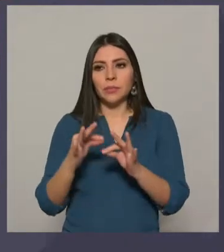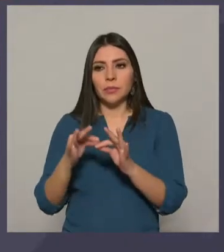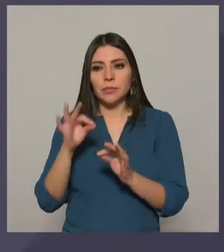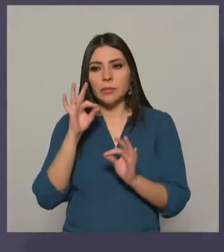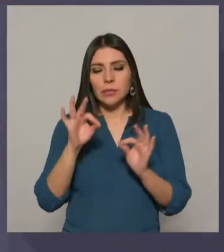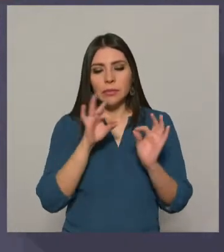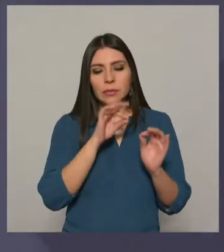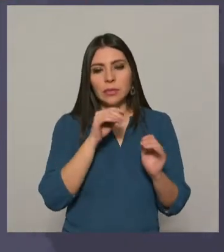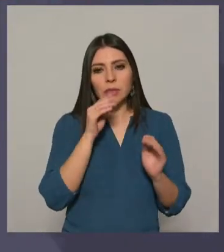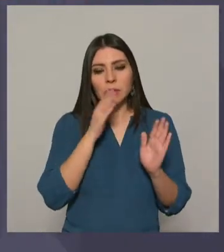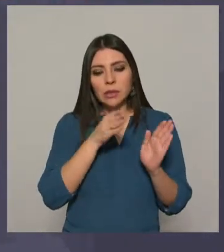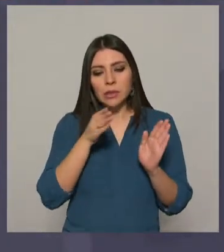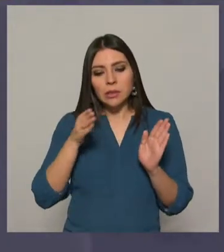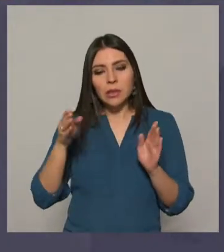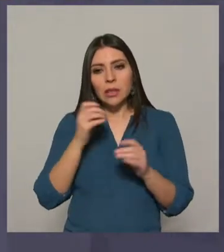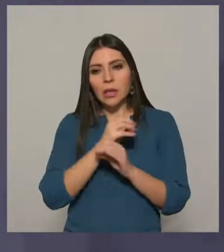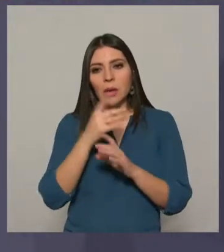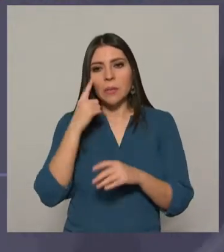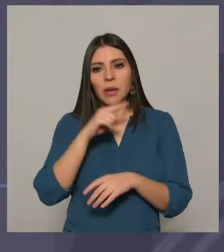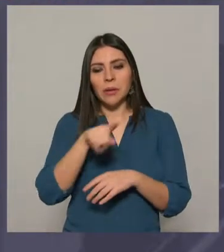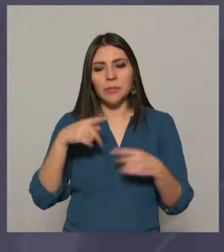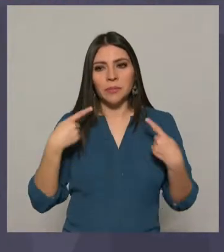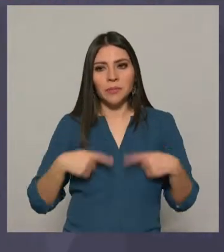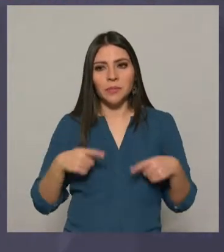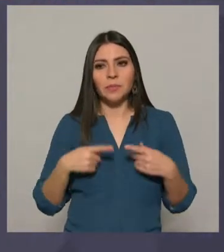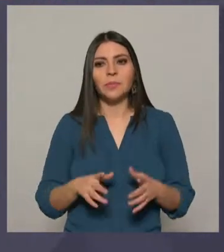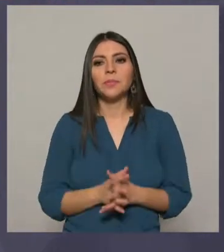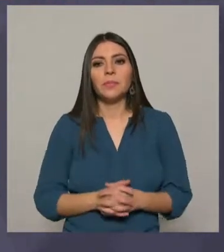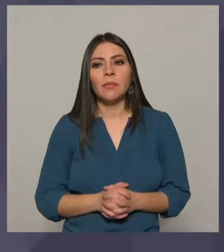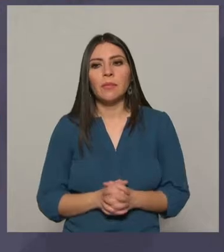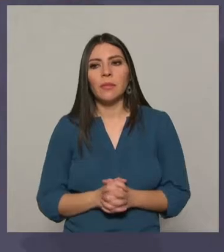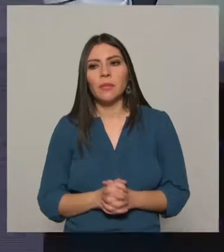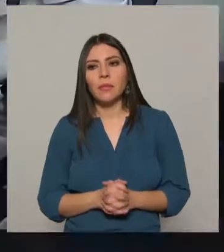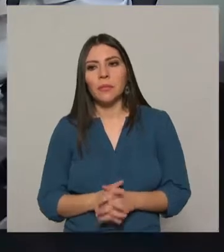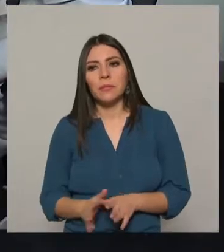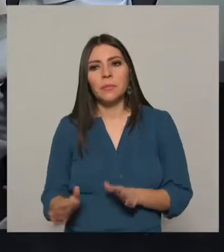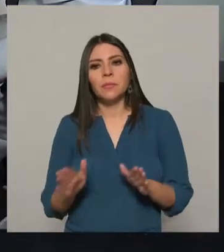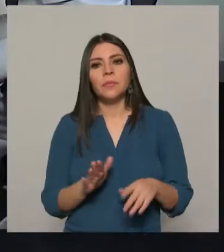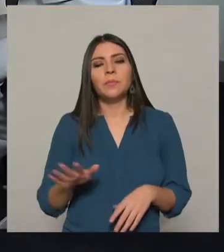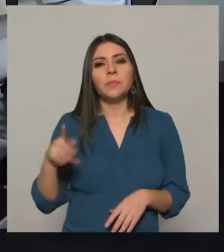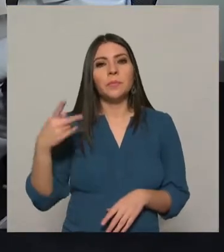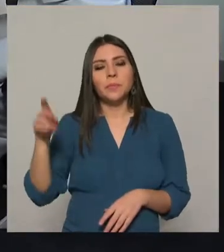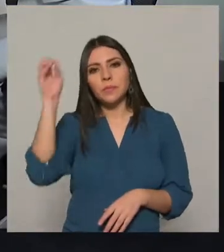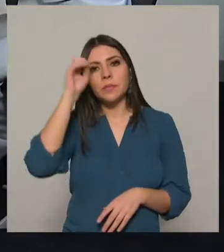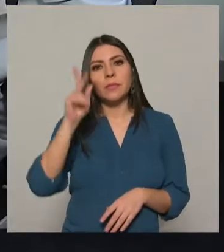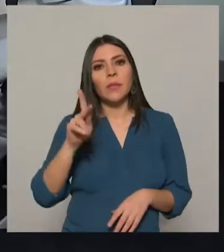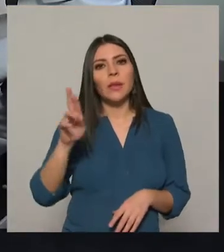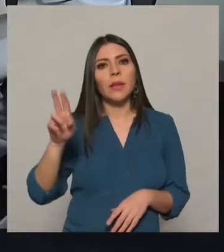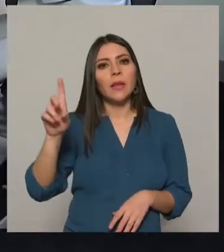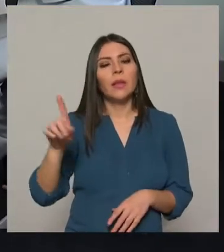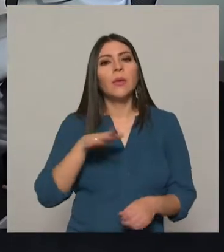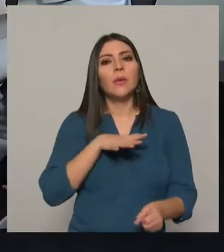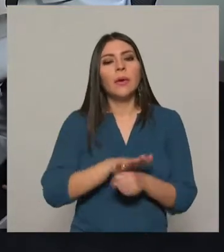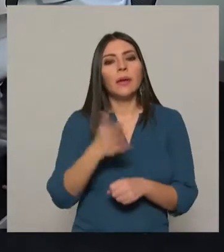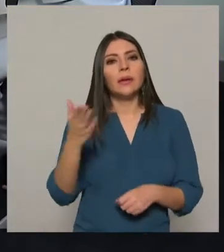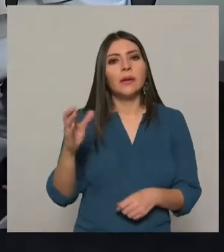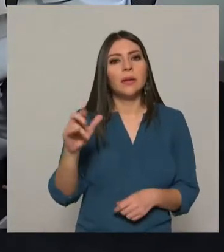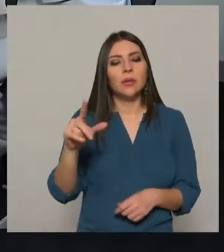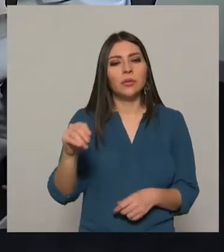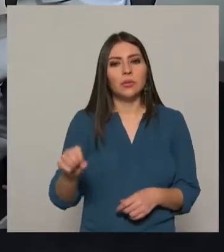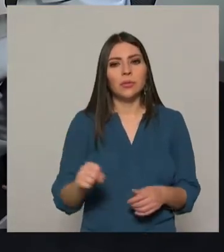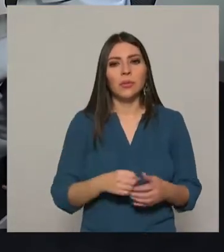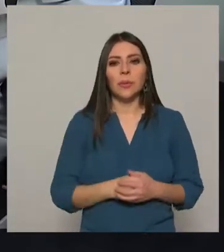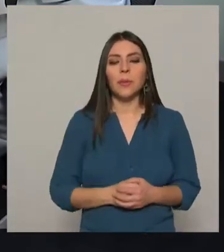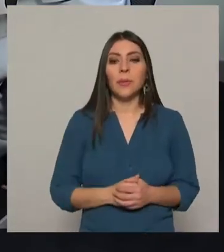específicas para la ciudadanía. Carlos Estrada, ¿cuál es el posicionamiento del PRD al respecto? Bueno, creo